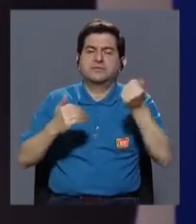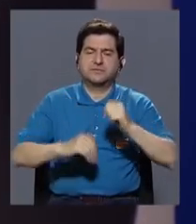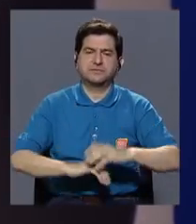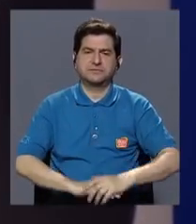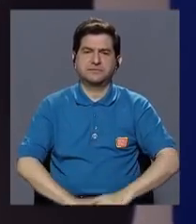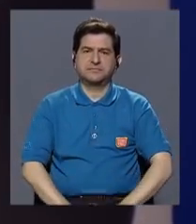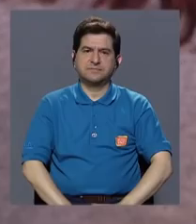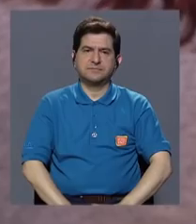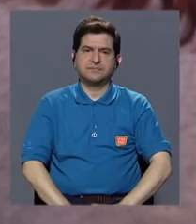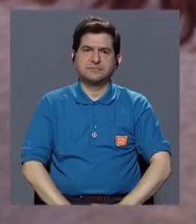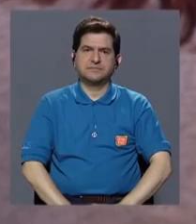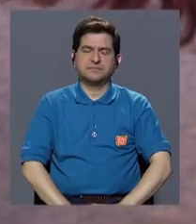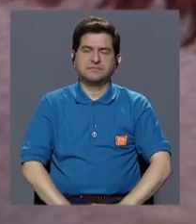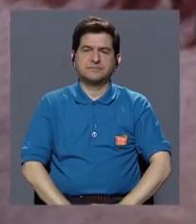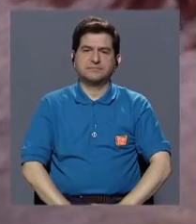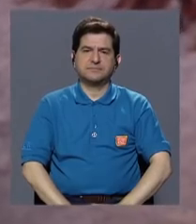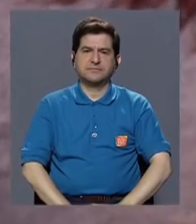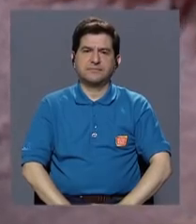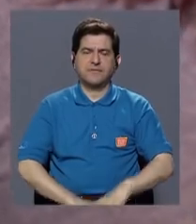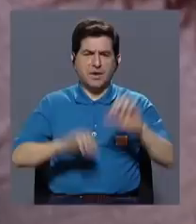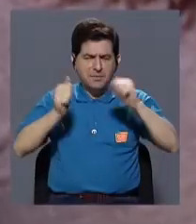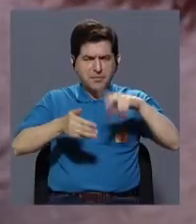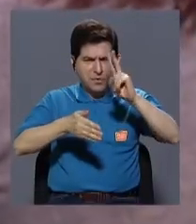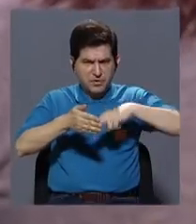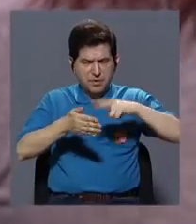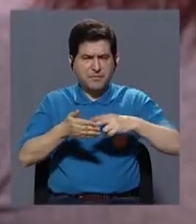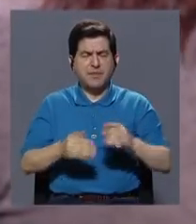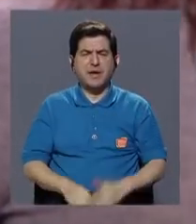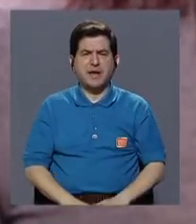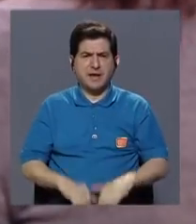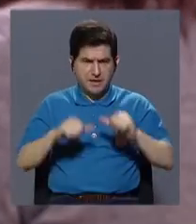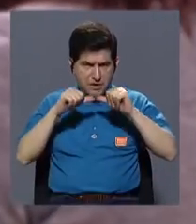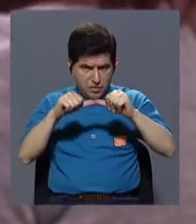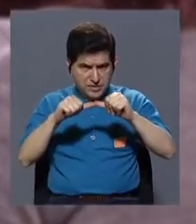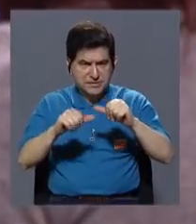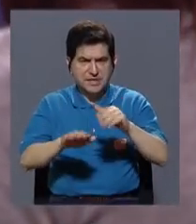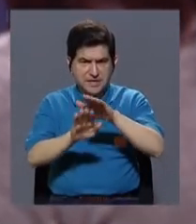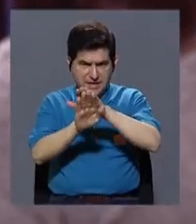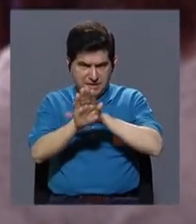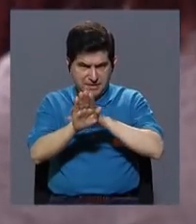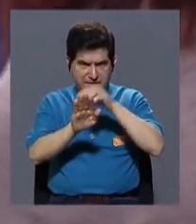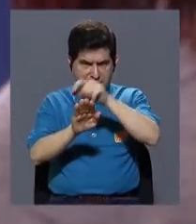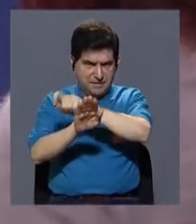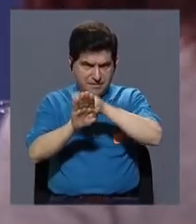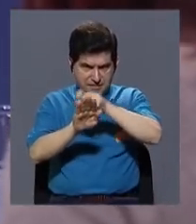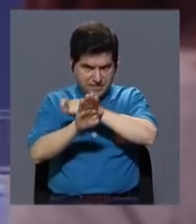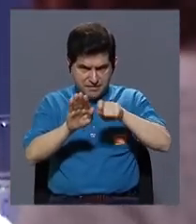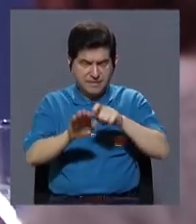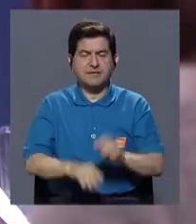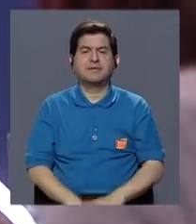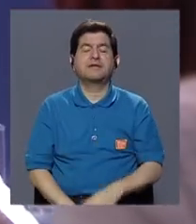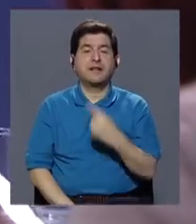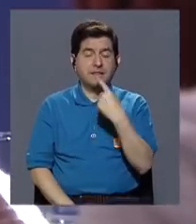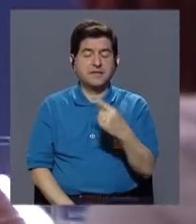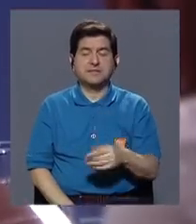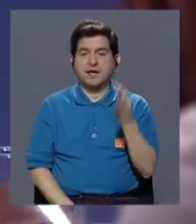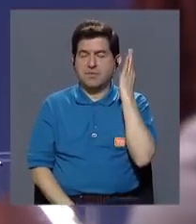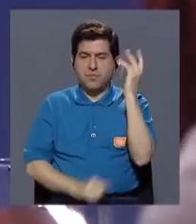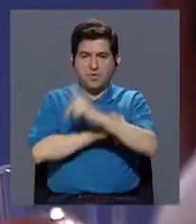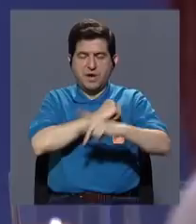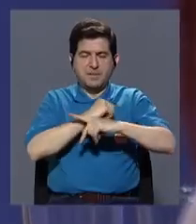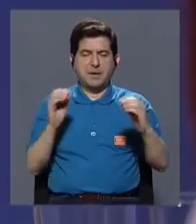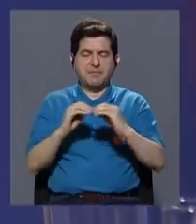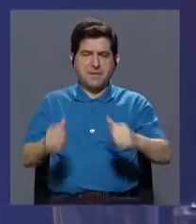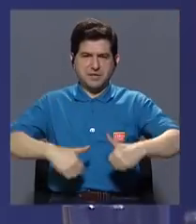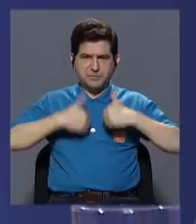cosas podemos ver la siguiente parte de la contratapa claro que bueno decía que ser mujer en el